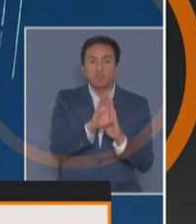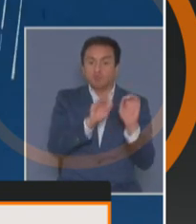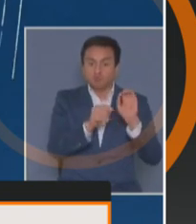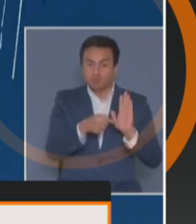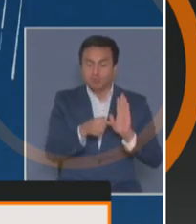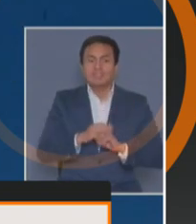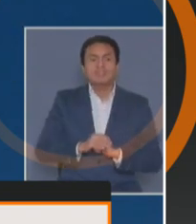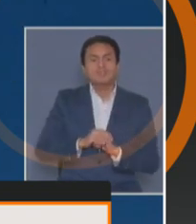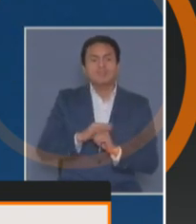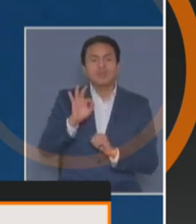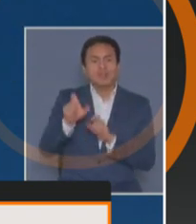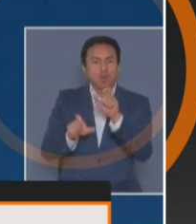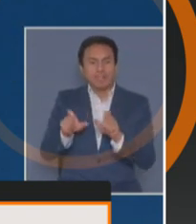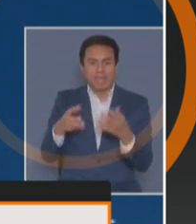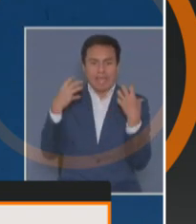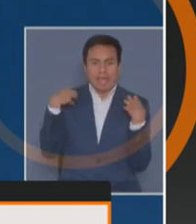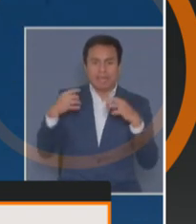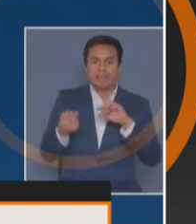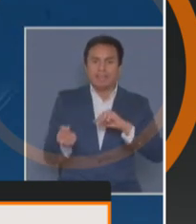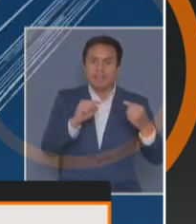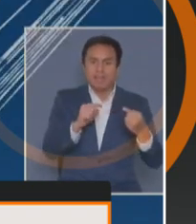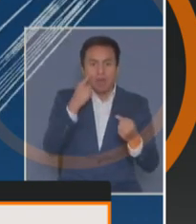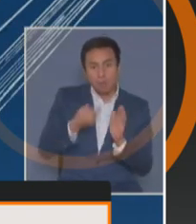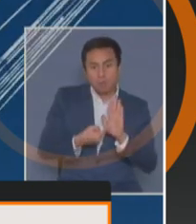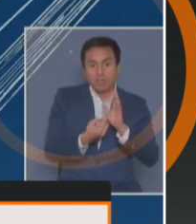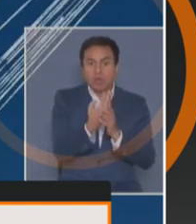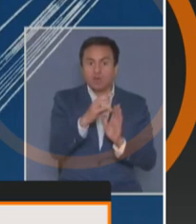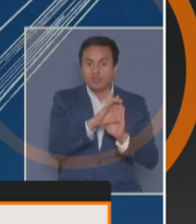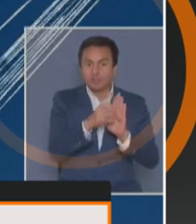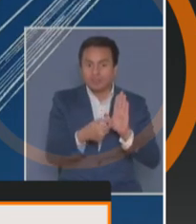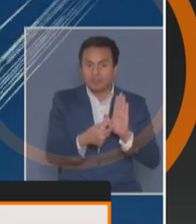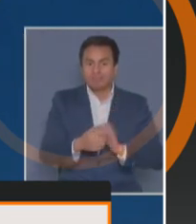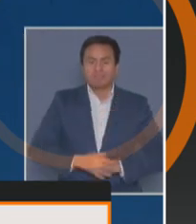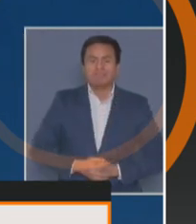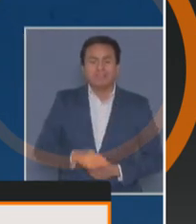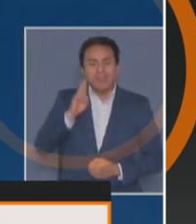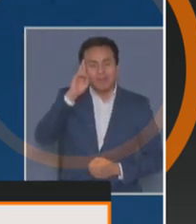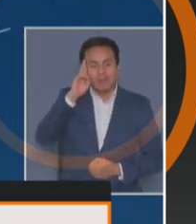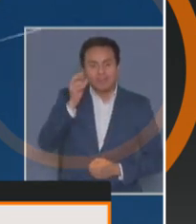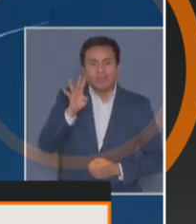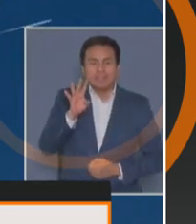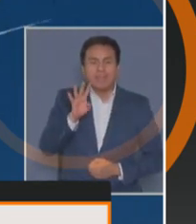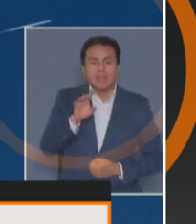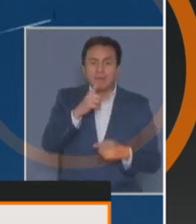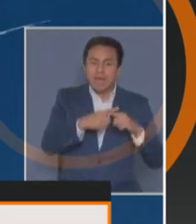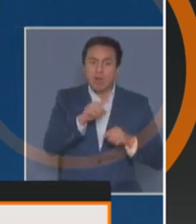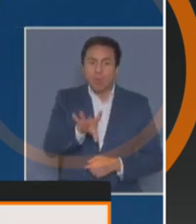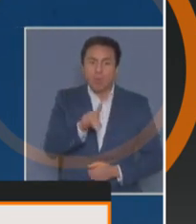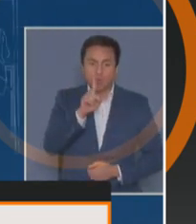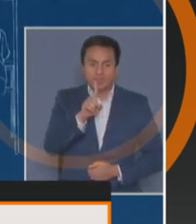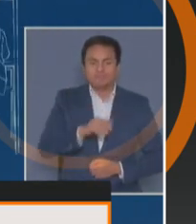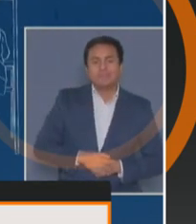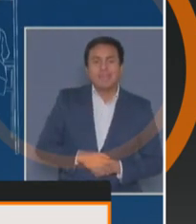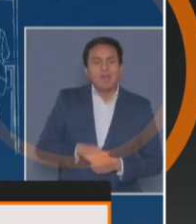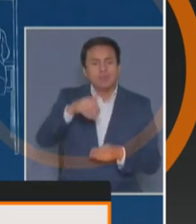que fue más allá de los deseos de la mayoría en realidad Espero eso decirlo no pero no siempre